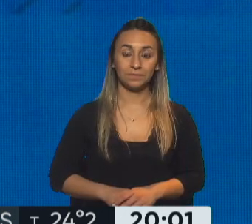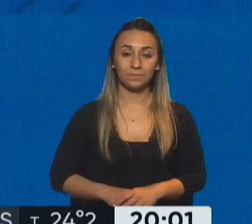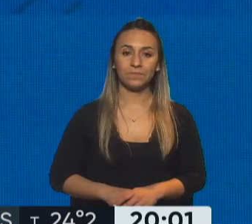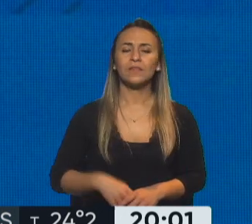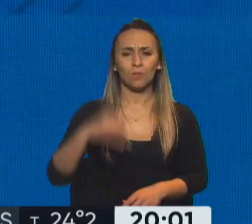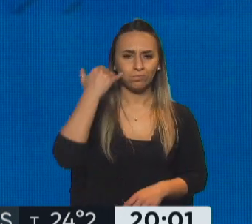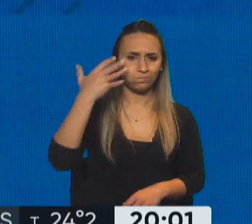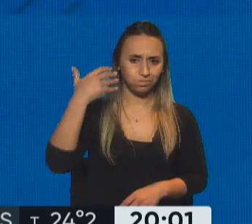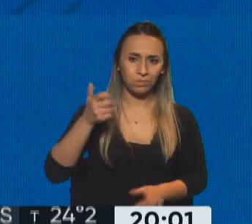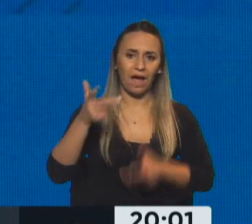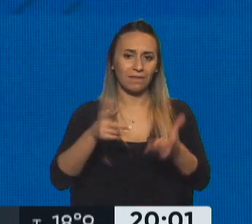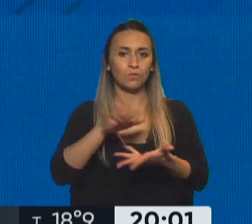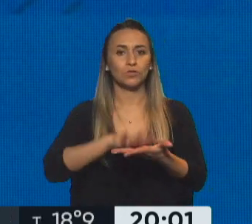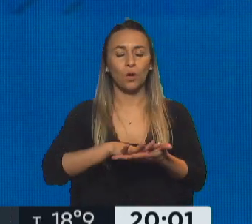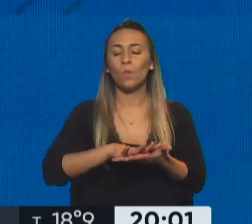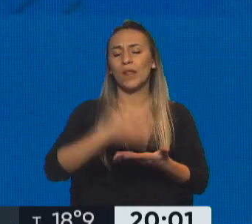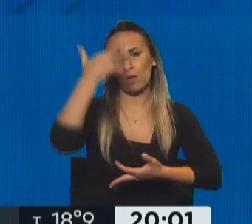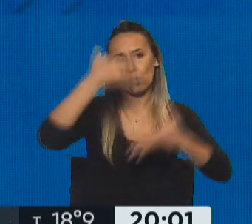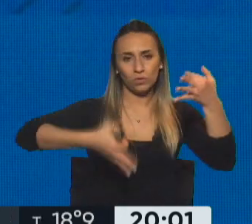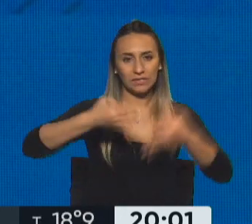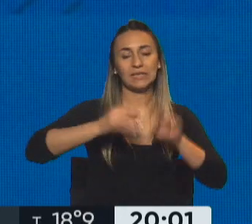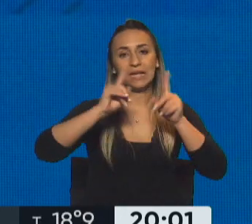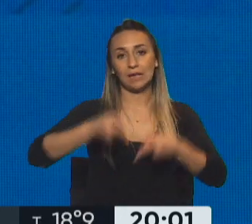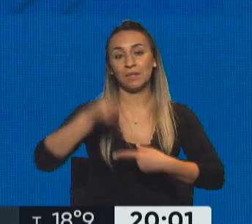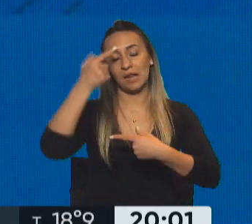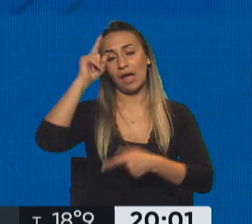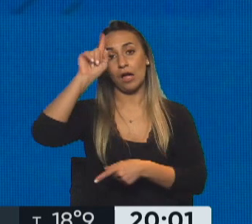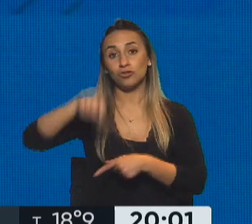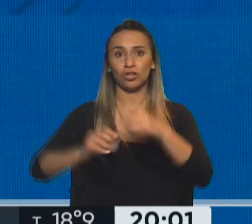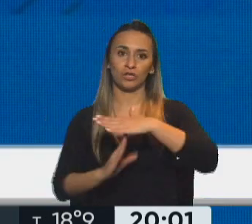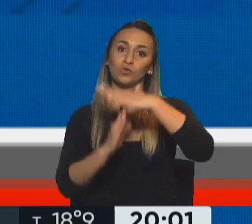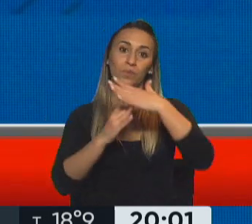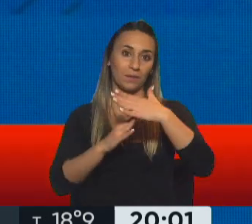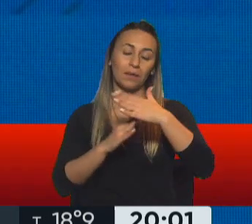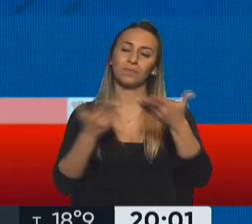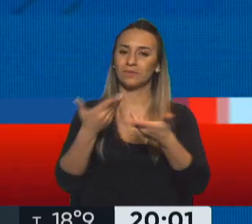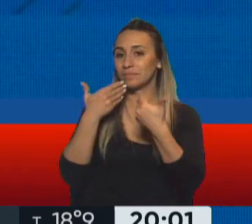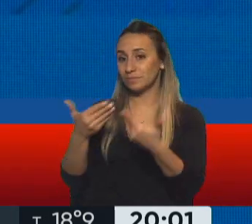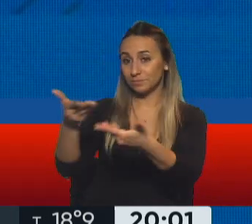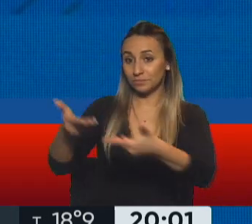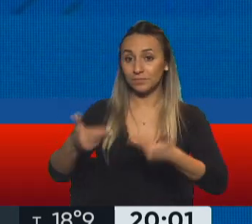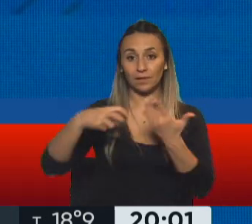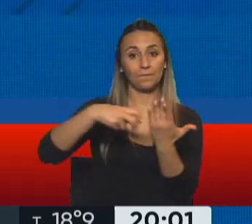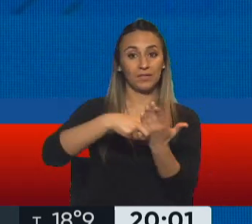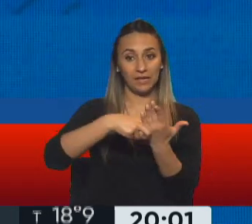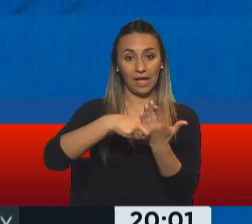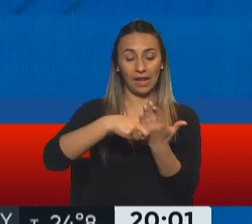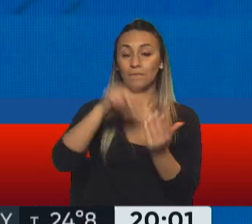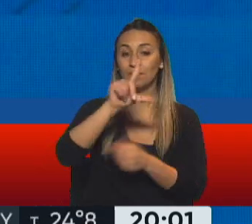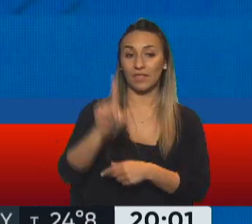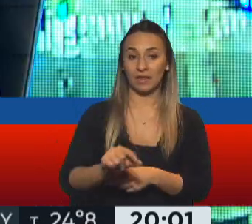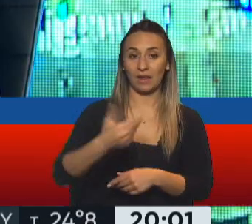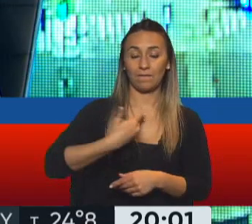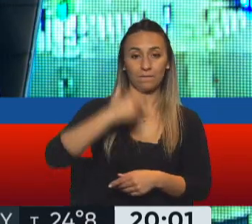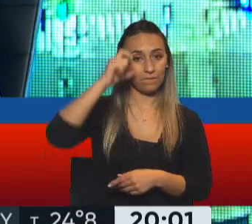Mucho hemos hablado de la justicia y en particular de la Corte Suprema de Justicia en los últimos días. Agradecemos hoy la presencia del fiscal federal Federico Delgado en